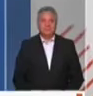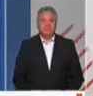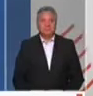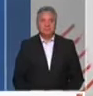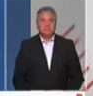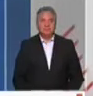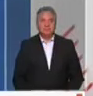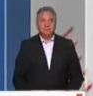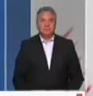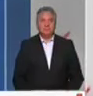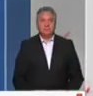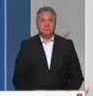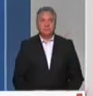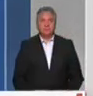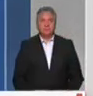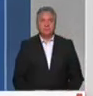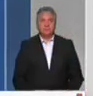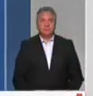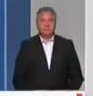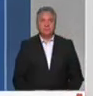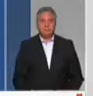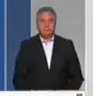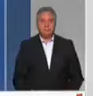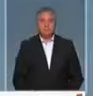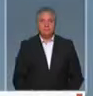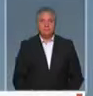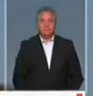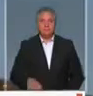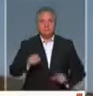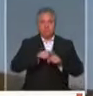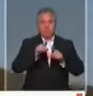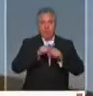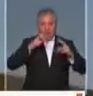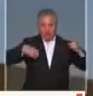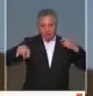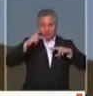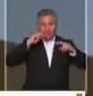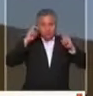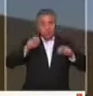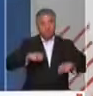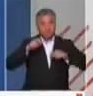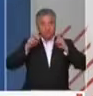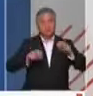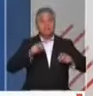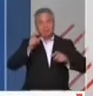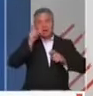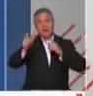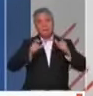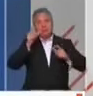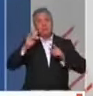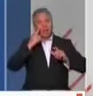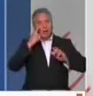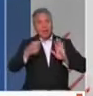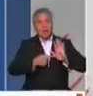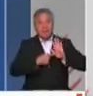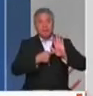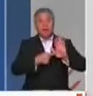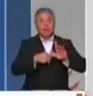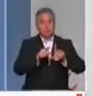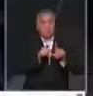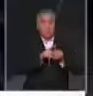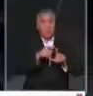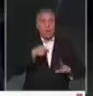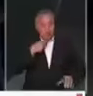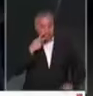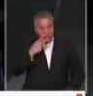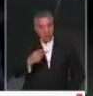Las acrobacias que realizan son de los más altos niveles. No por nada la respuesta del público en cada presentación es de total admiración.